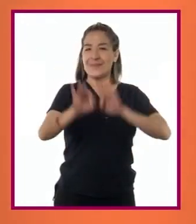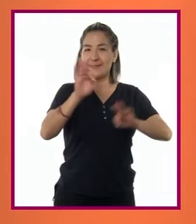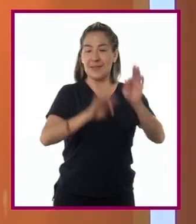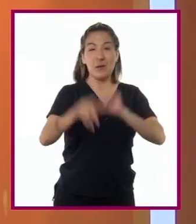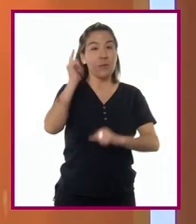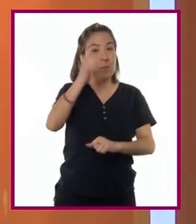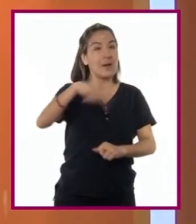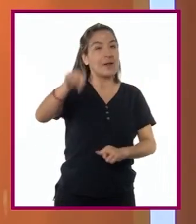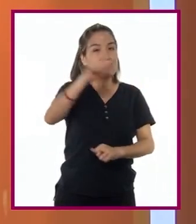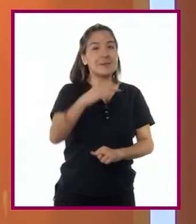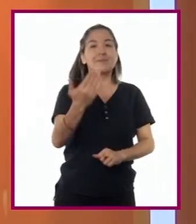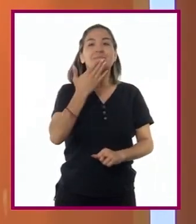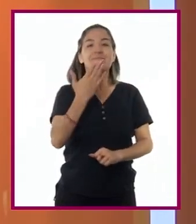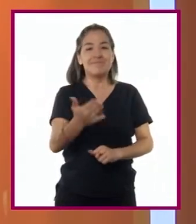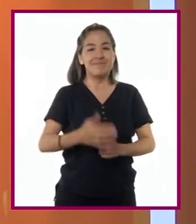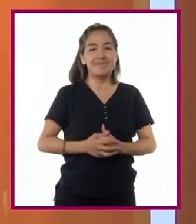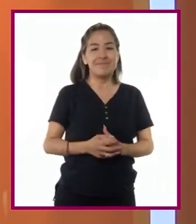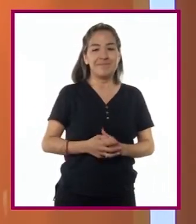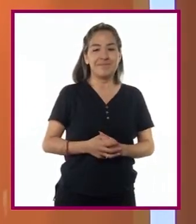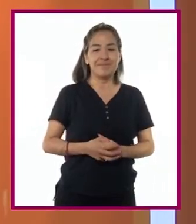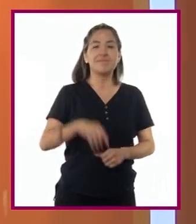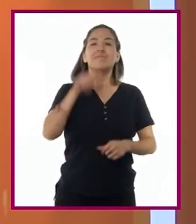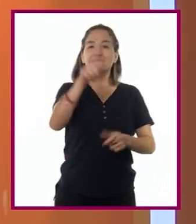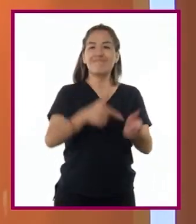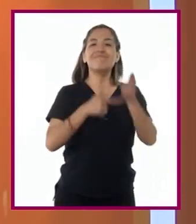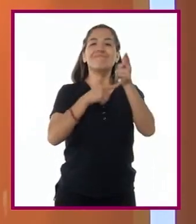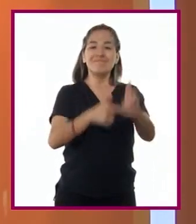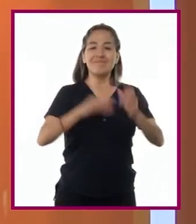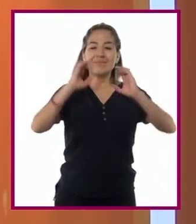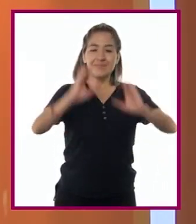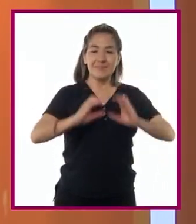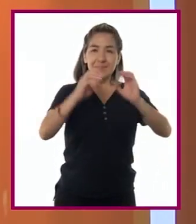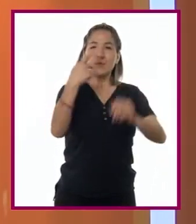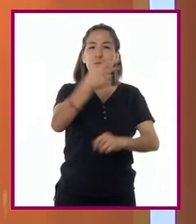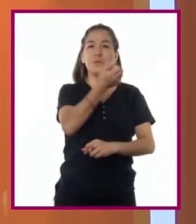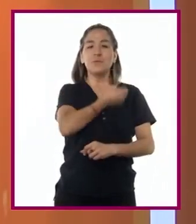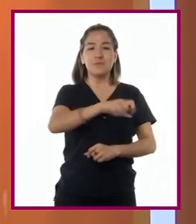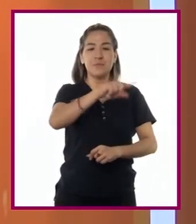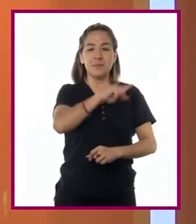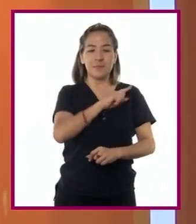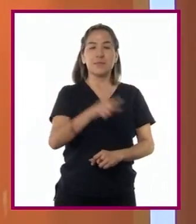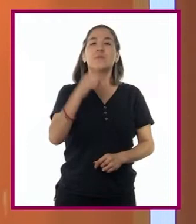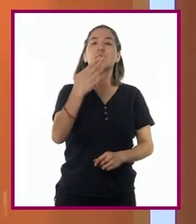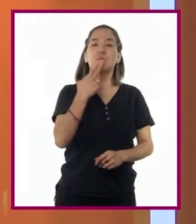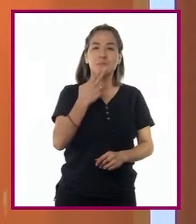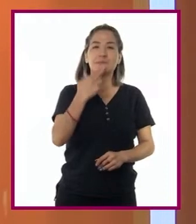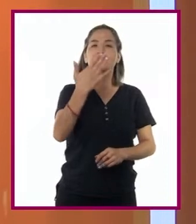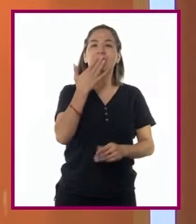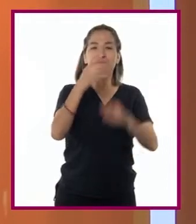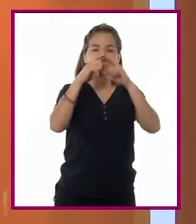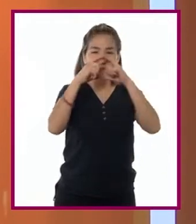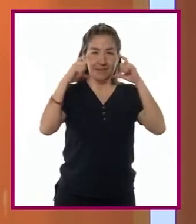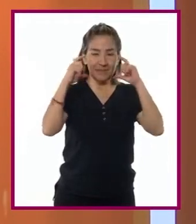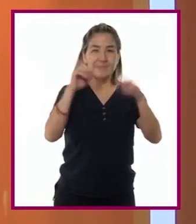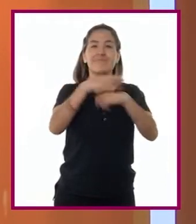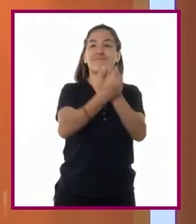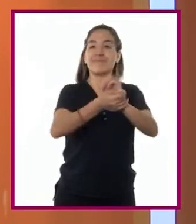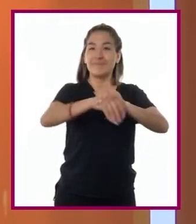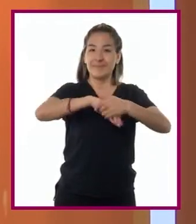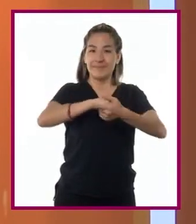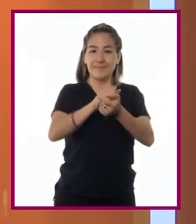Espero que se encuentren muy bien y que sigan cuidando su salud mediante el uso correcto de cubrebocas, el lavado de las